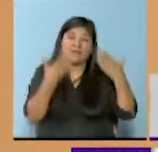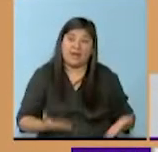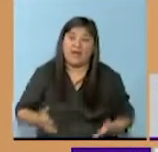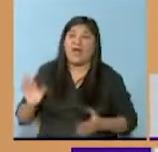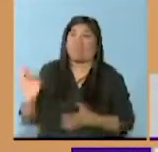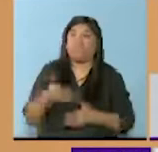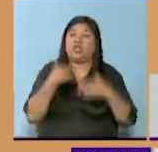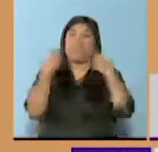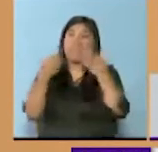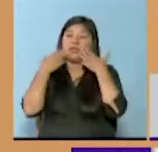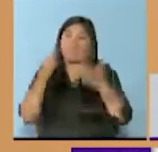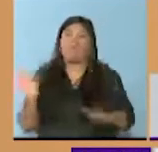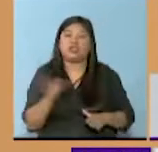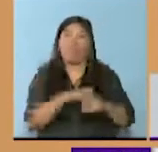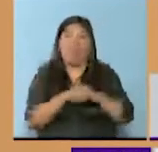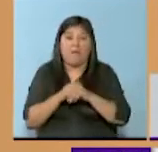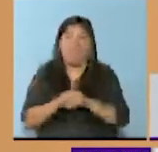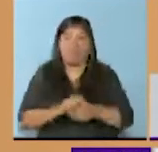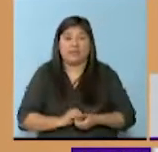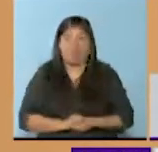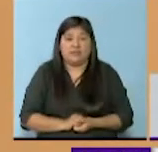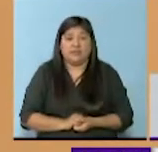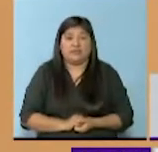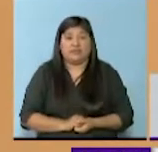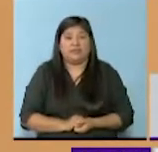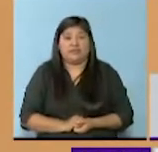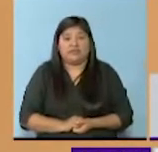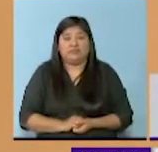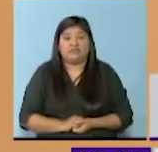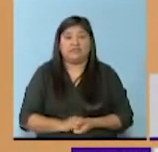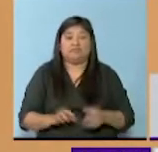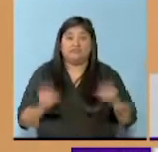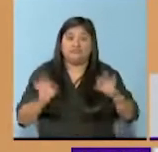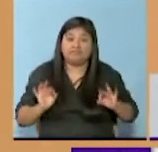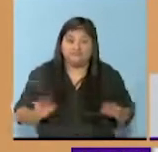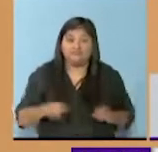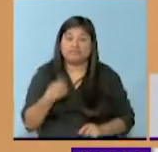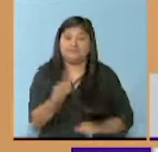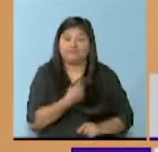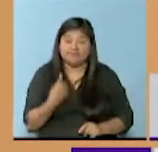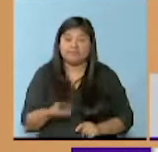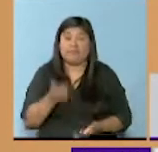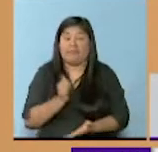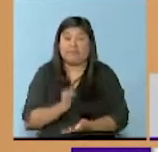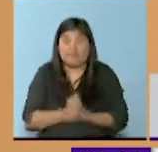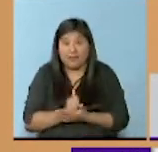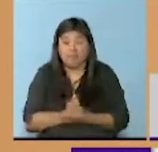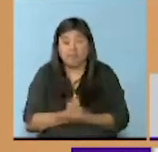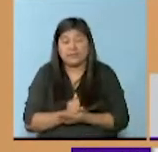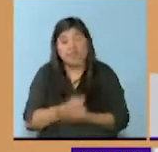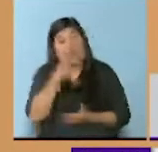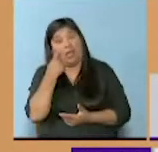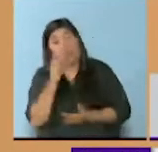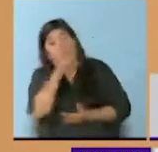queridos amigos. ¿Cómo vive esto? Estamos ante una medida realmente importante,